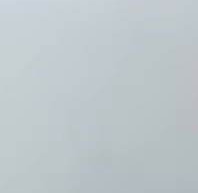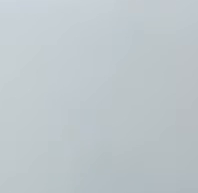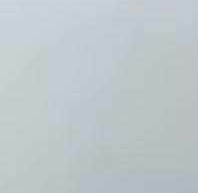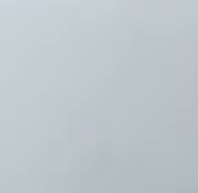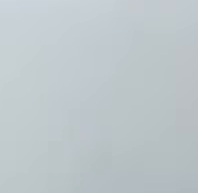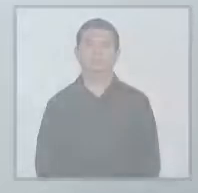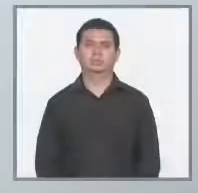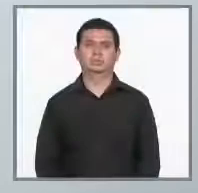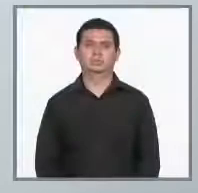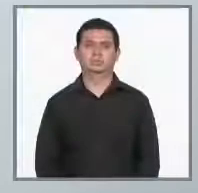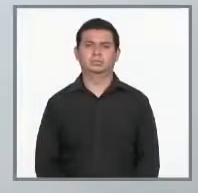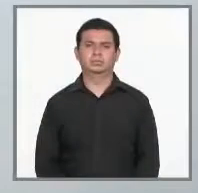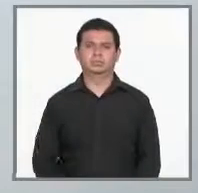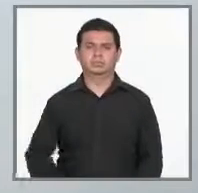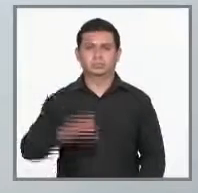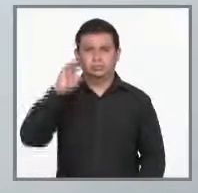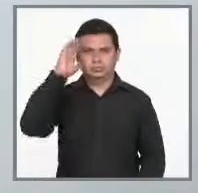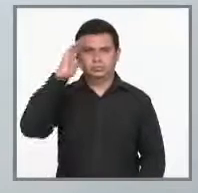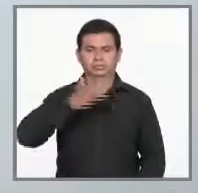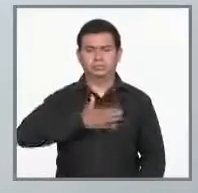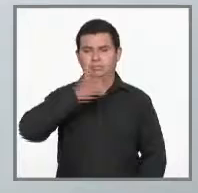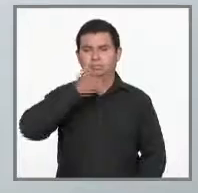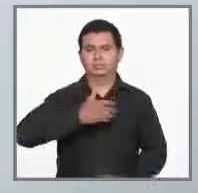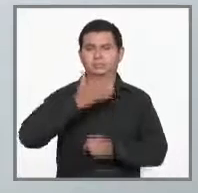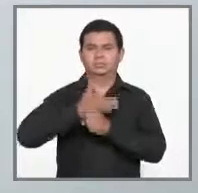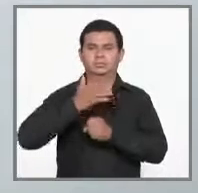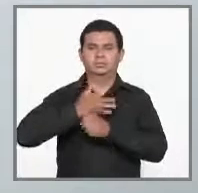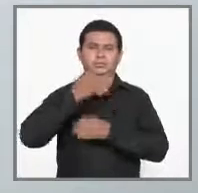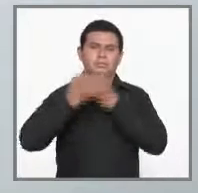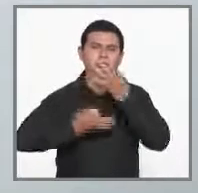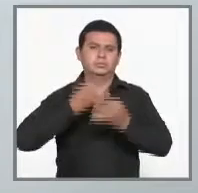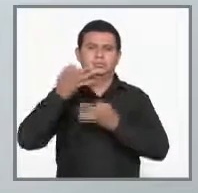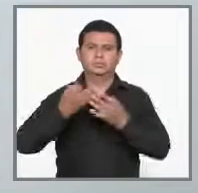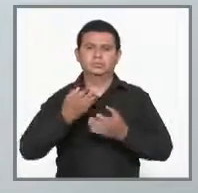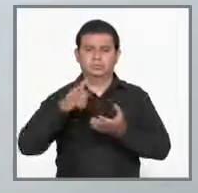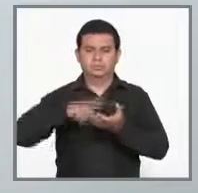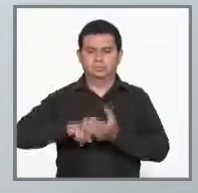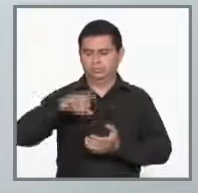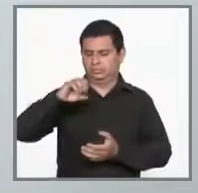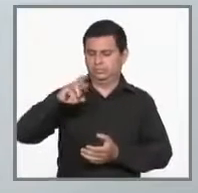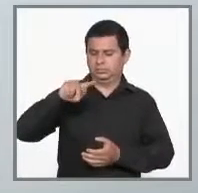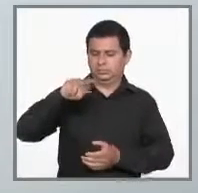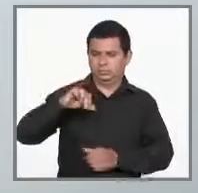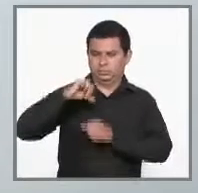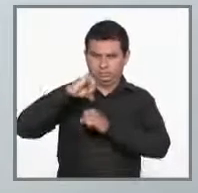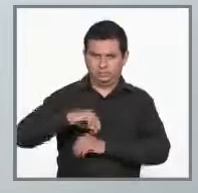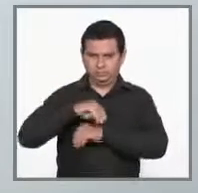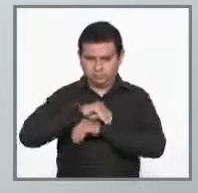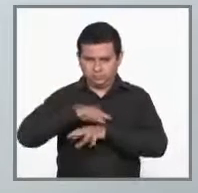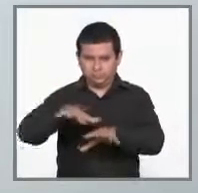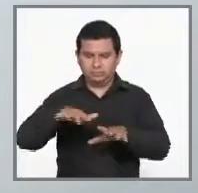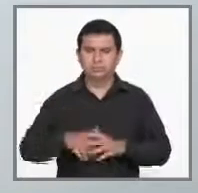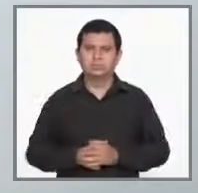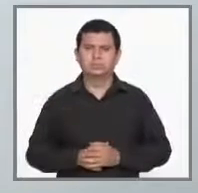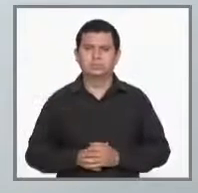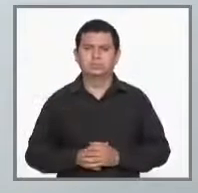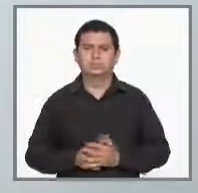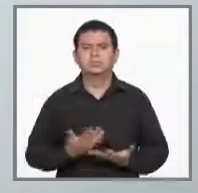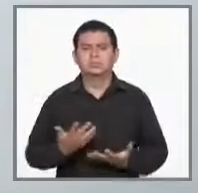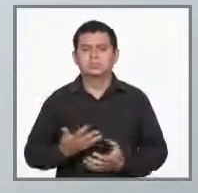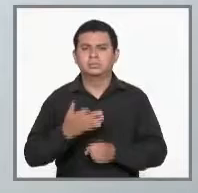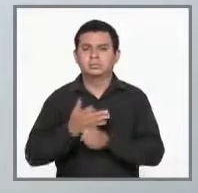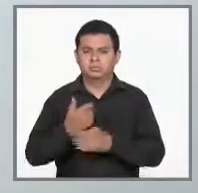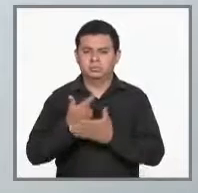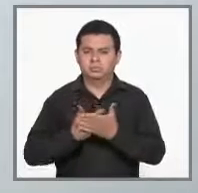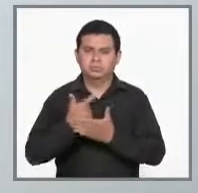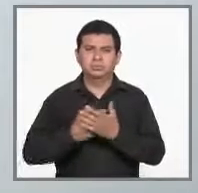hola qué tal muy buenas noches bienvenidos bienvenidas a esta transmisión que realizamos desde la corporación oaxaqueña de radio y televisión para llevarle la